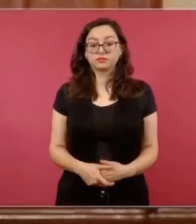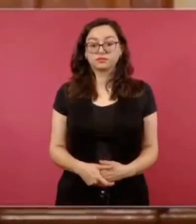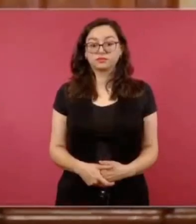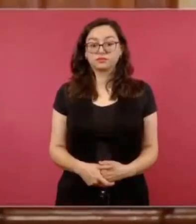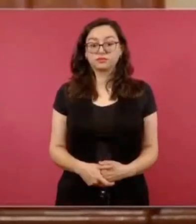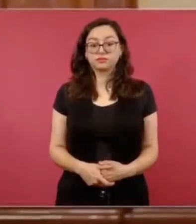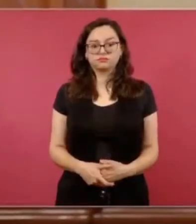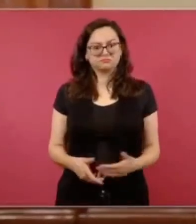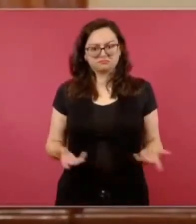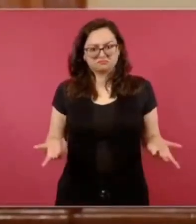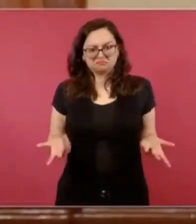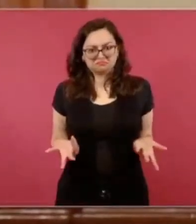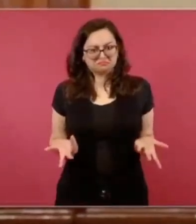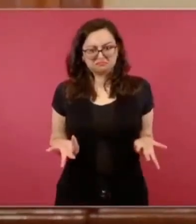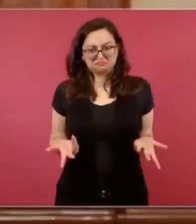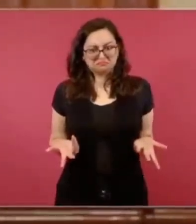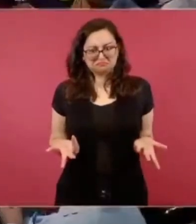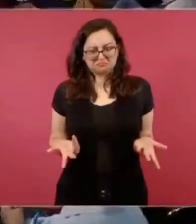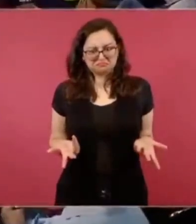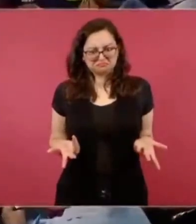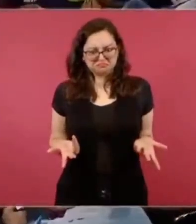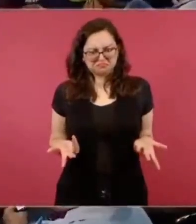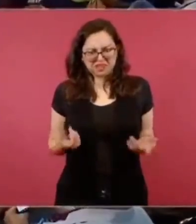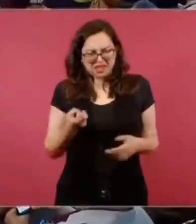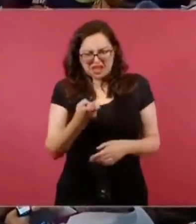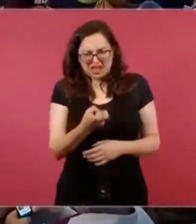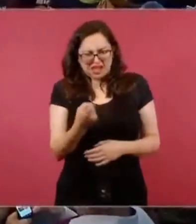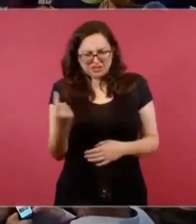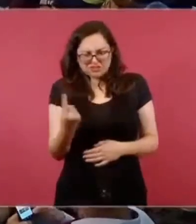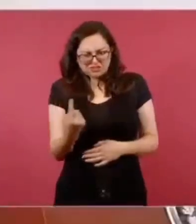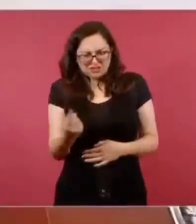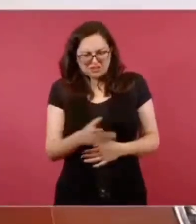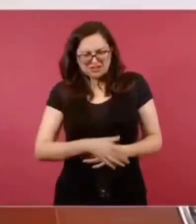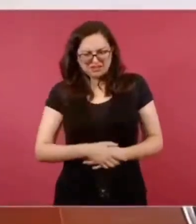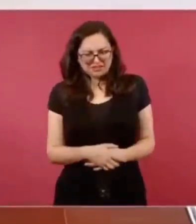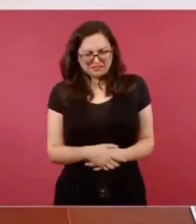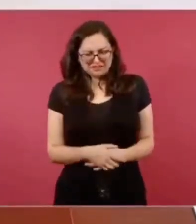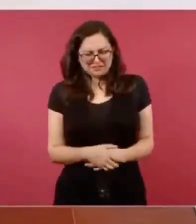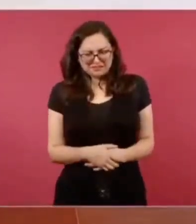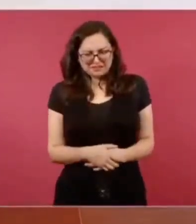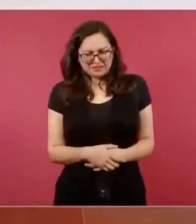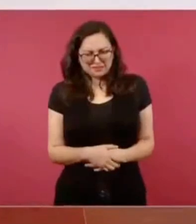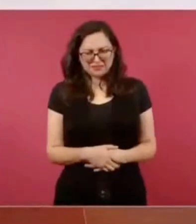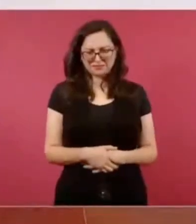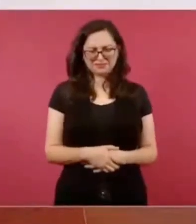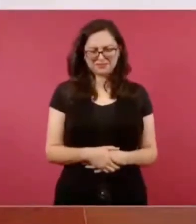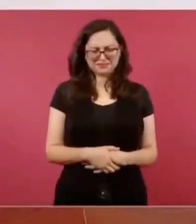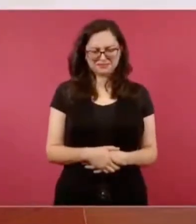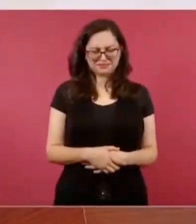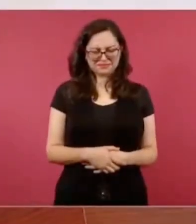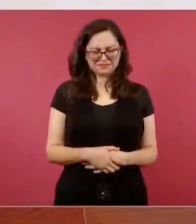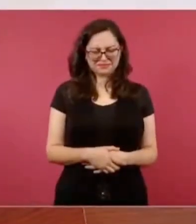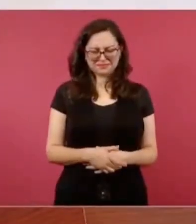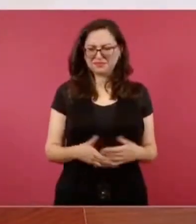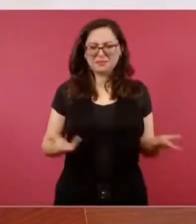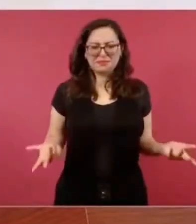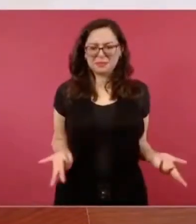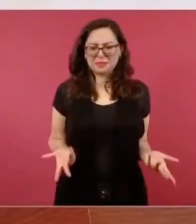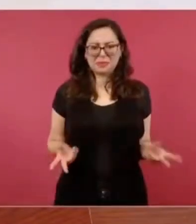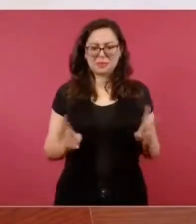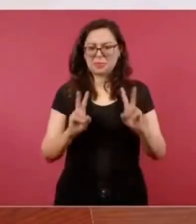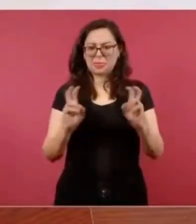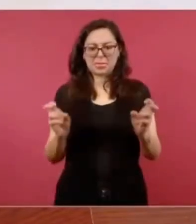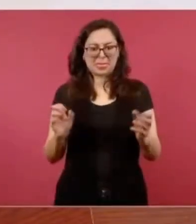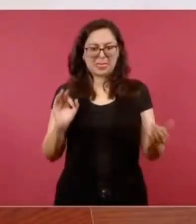¿Pero qué tiene que ver? O sea, no, vamos a tratar si esto no tiene nada que ver con lo electoral,